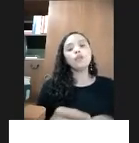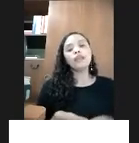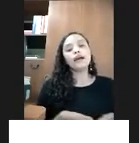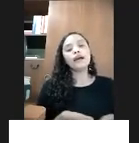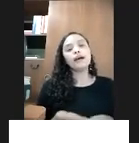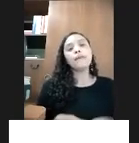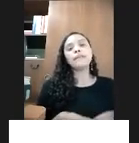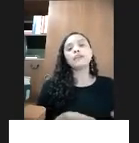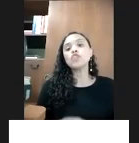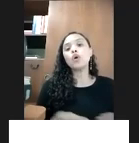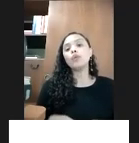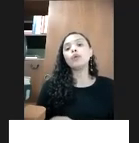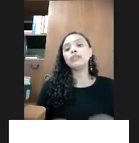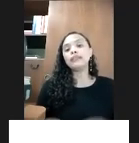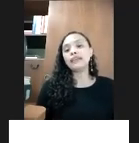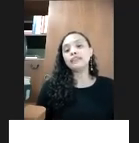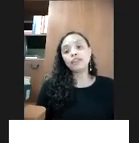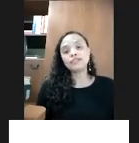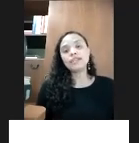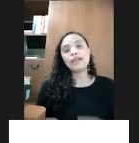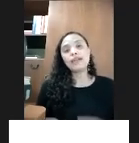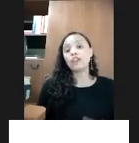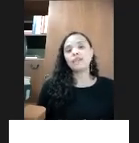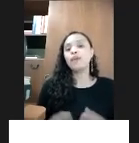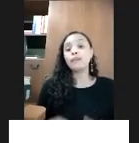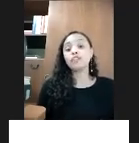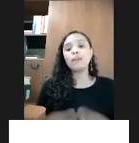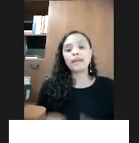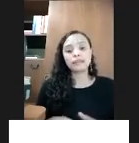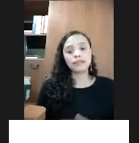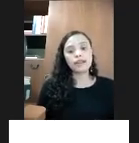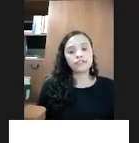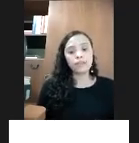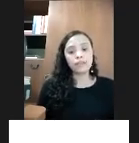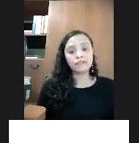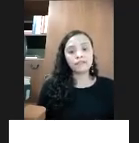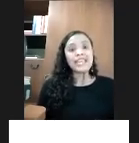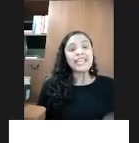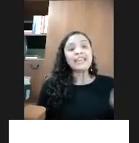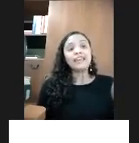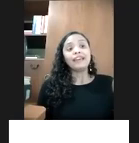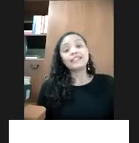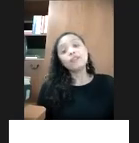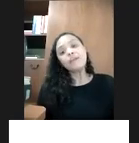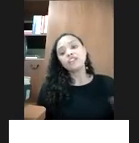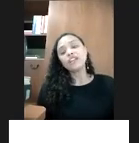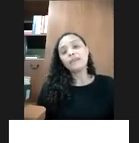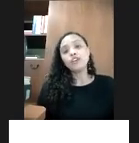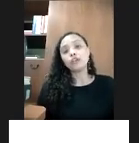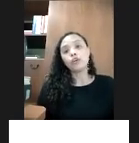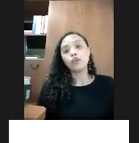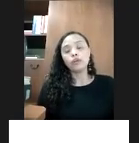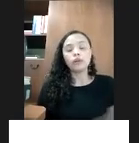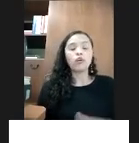tienen una aplicación o una utilidad diferenciada en el organismo de la persona para atender la enfermedad. Si una persona